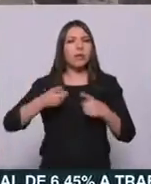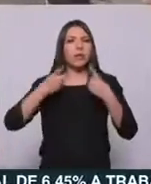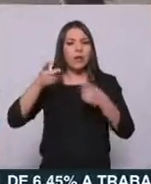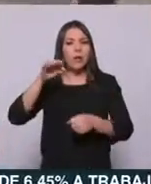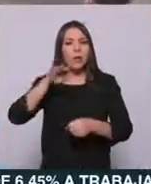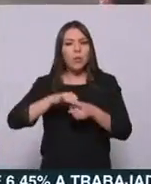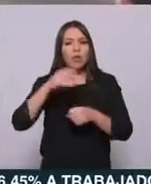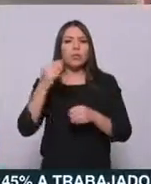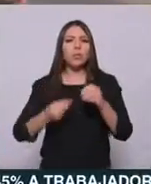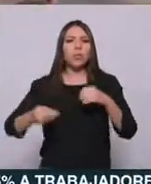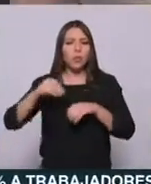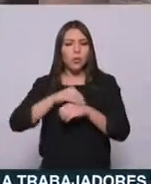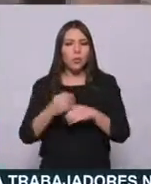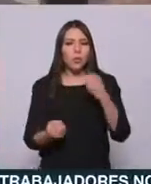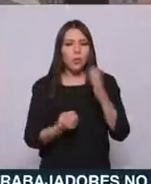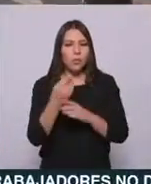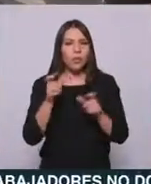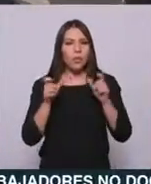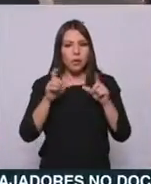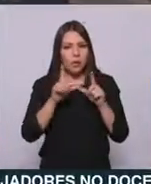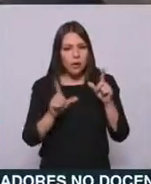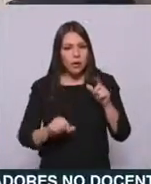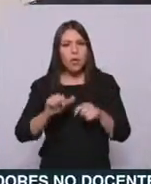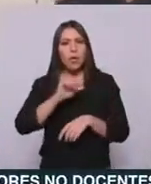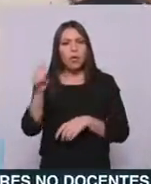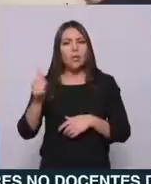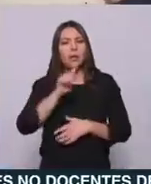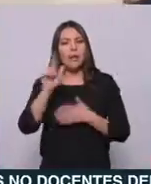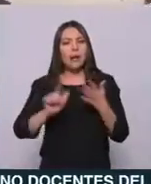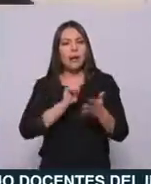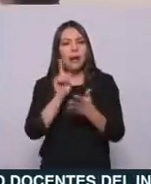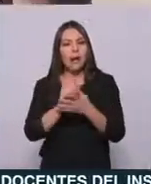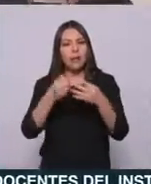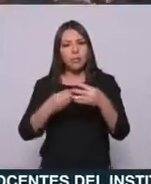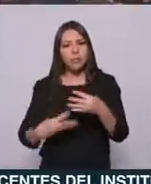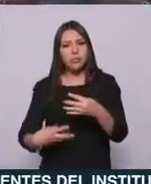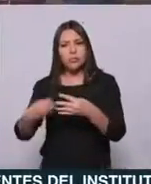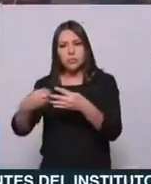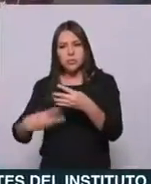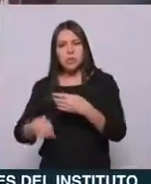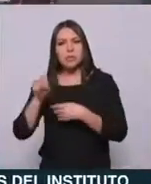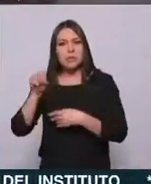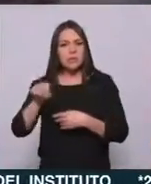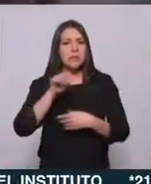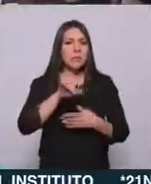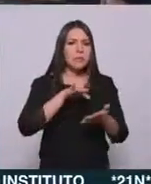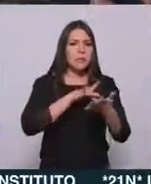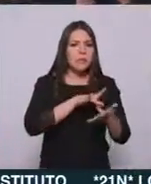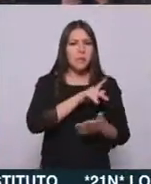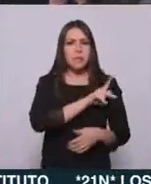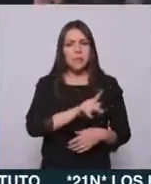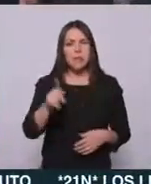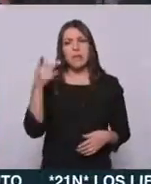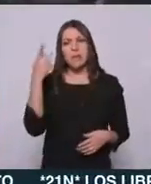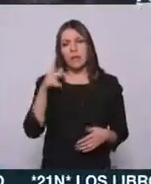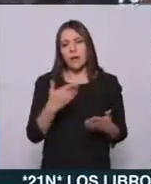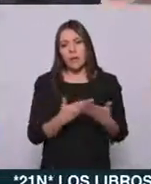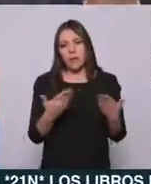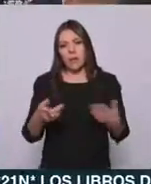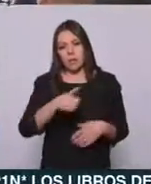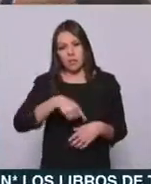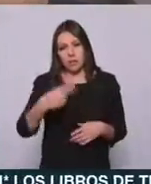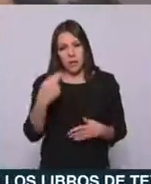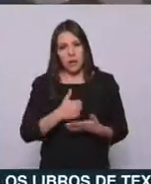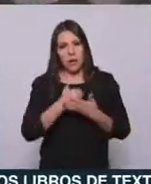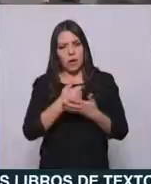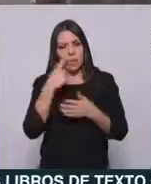para respaldar las leyes secundarias y muchos otros momentos. Creo que hemos sido una oposición responsable, pero pues hay que ayudar a que